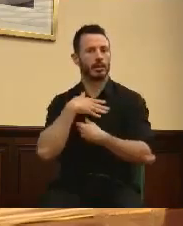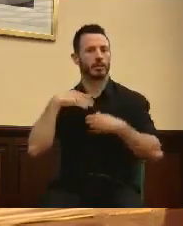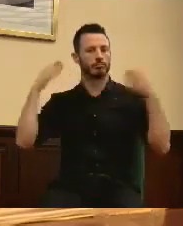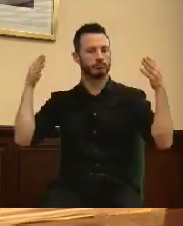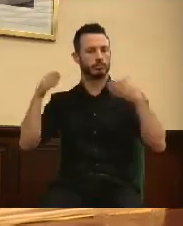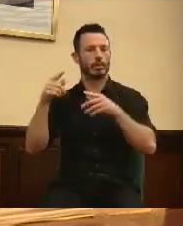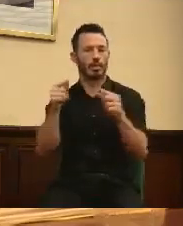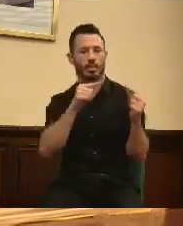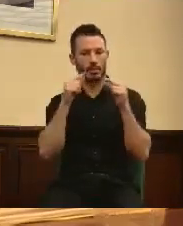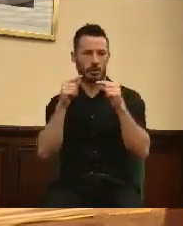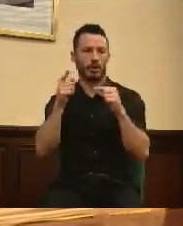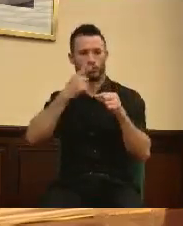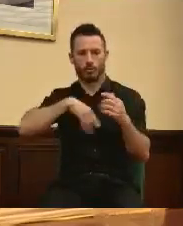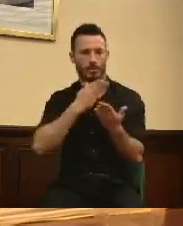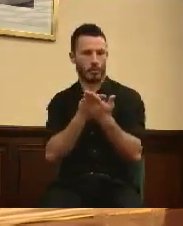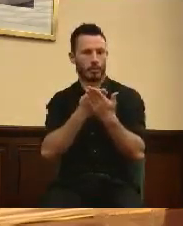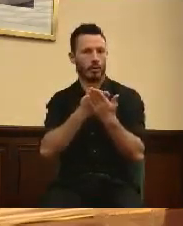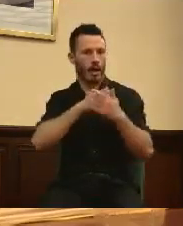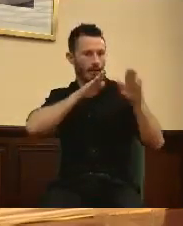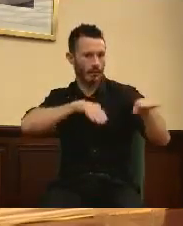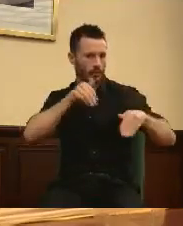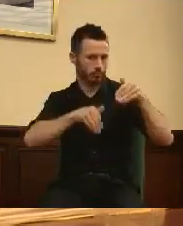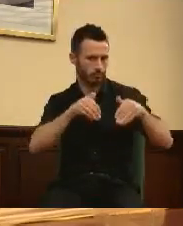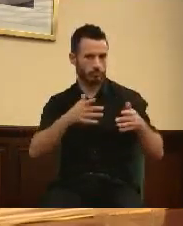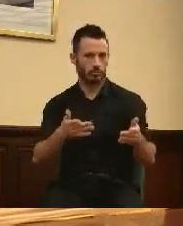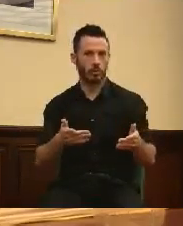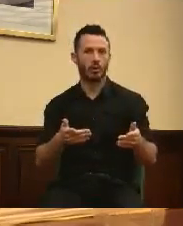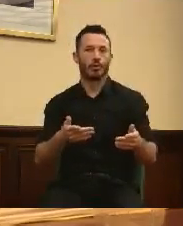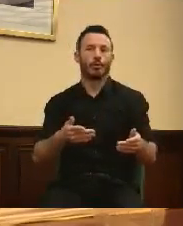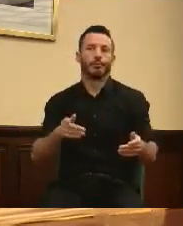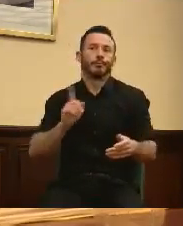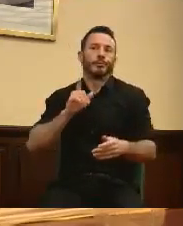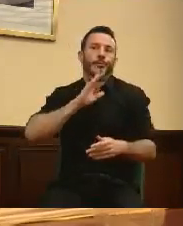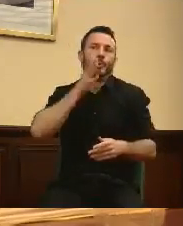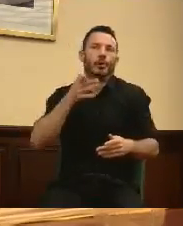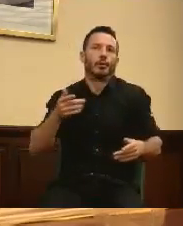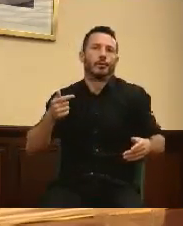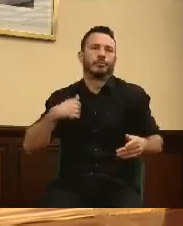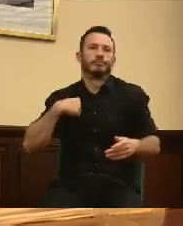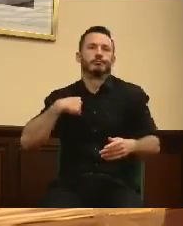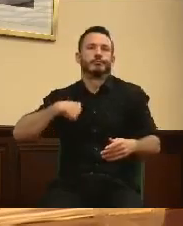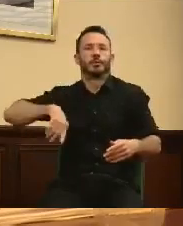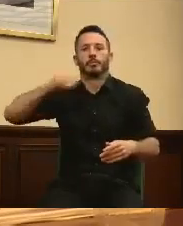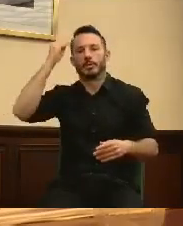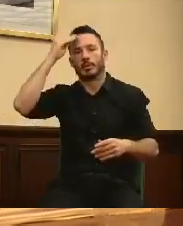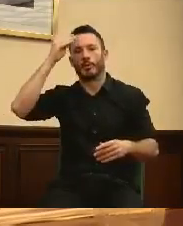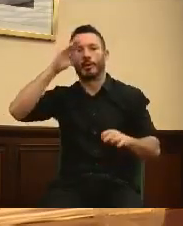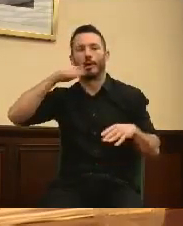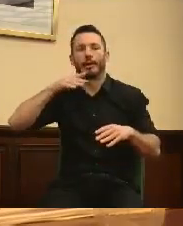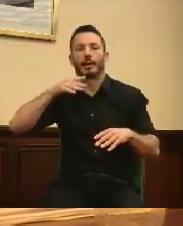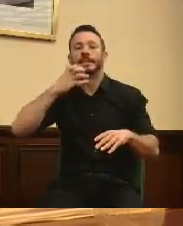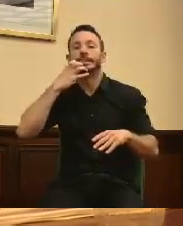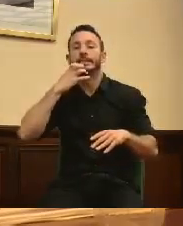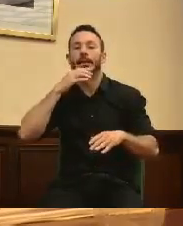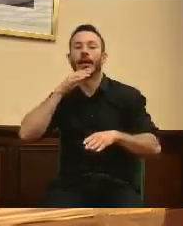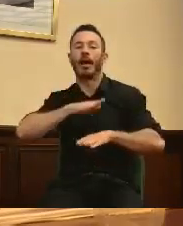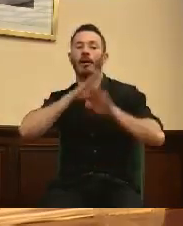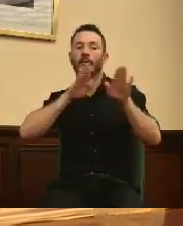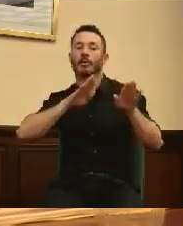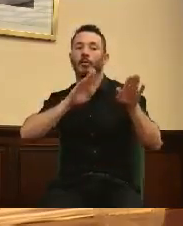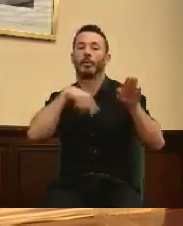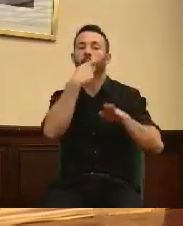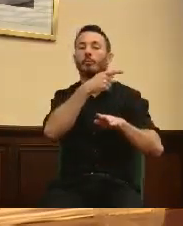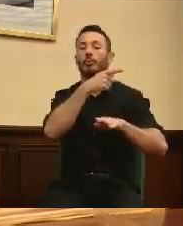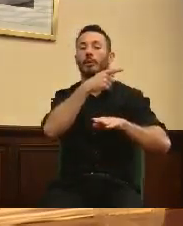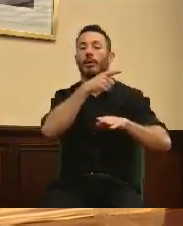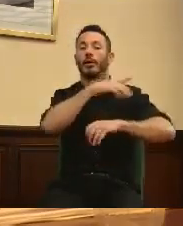votar a favor. No tanto porque creamos que tenga un mínimo valor decisorio, como decía antes, para la realización